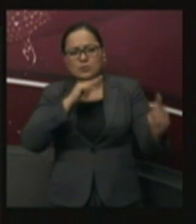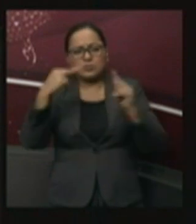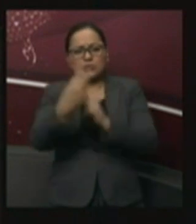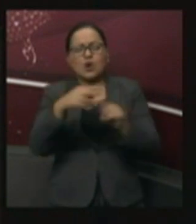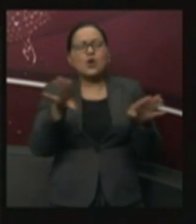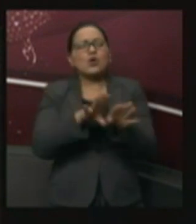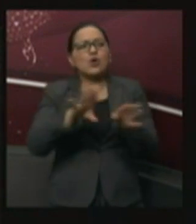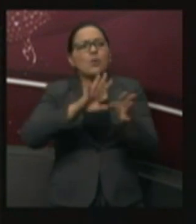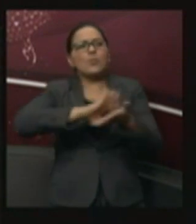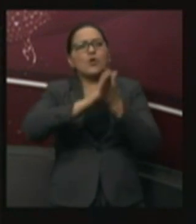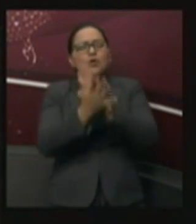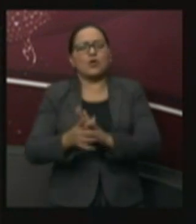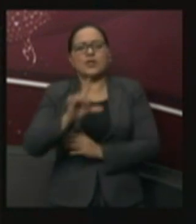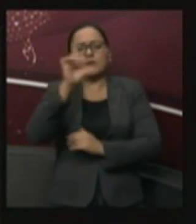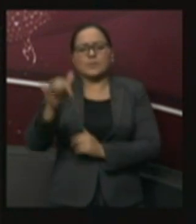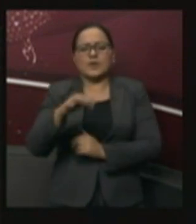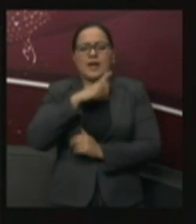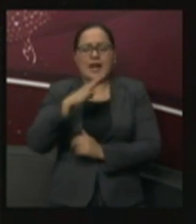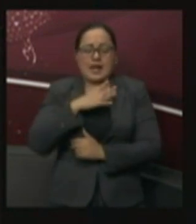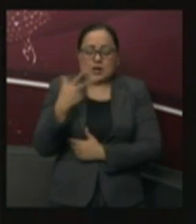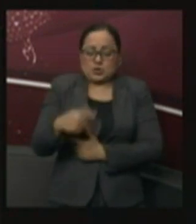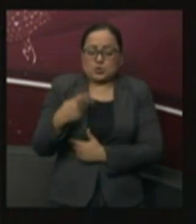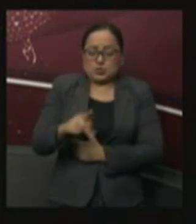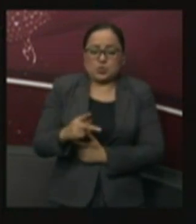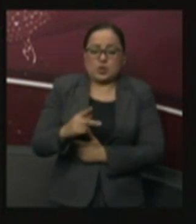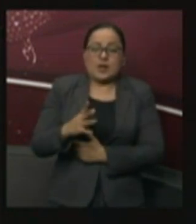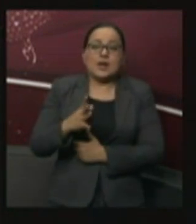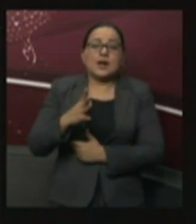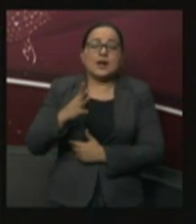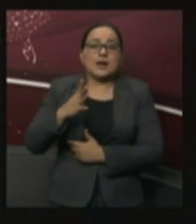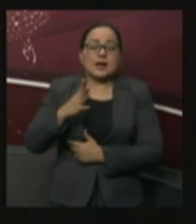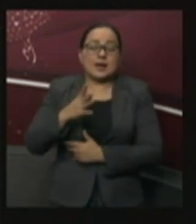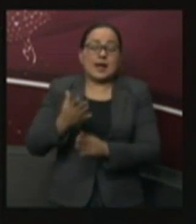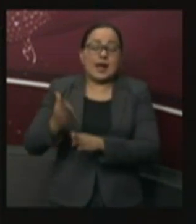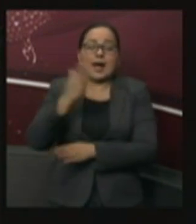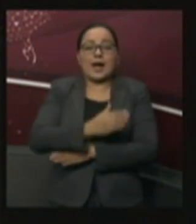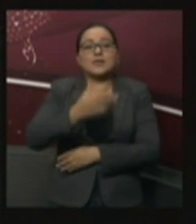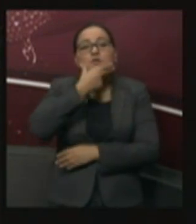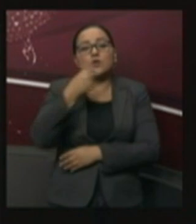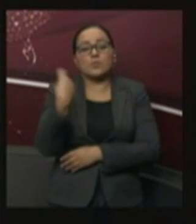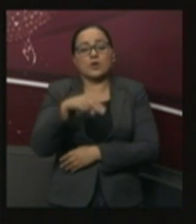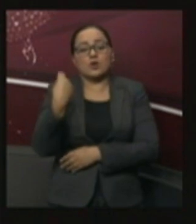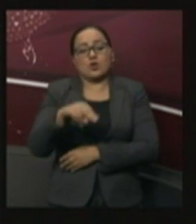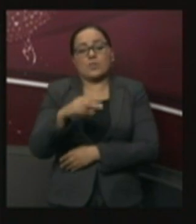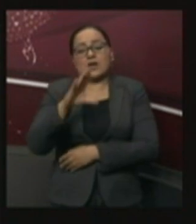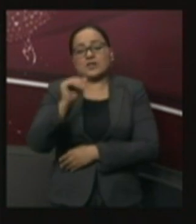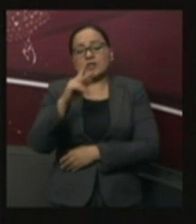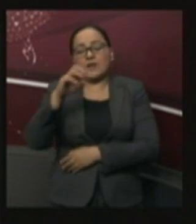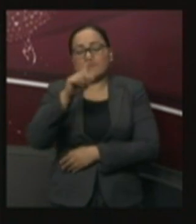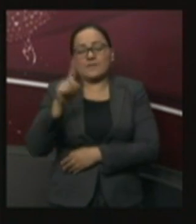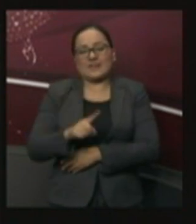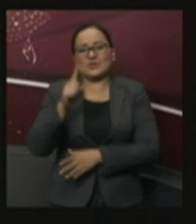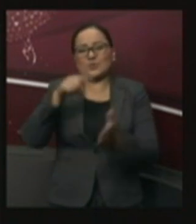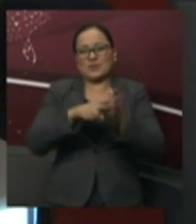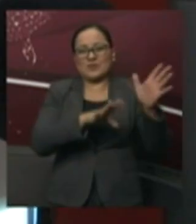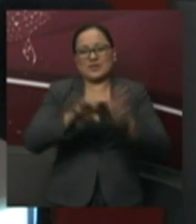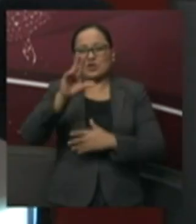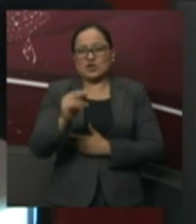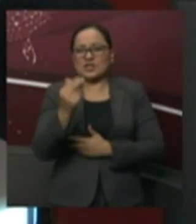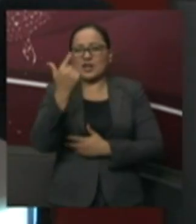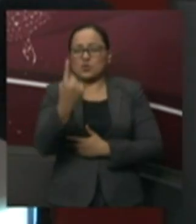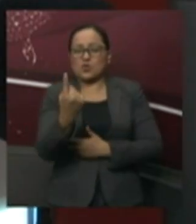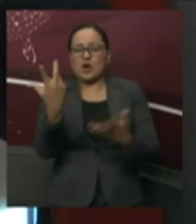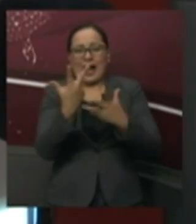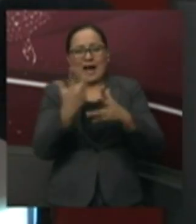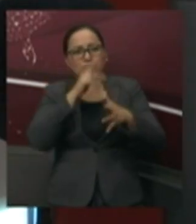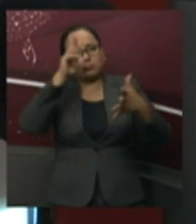cómo resulta el frontispicio del Congreso de la Unión, obra de Chávez Morado de 1981. ¿no? ¿Y cuál es la